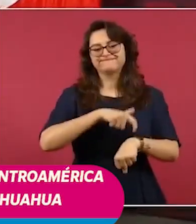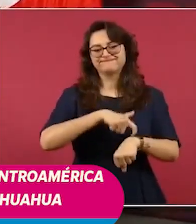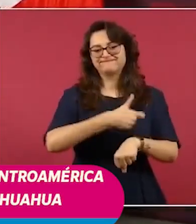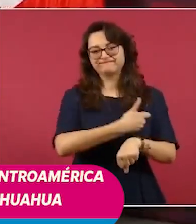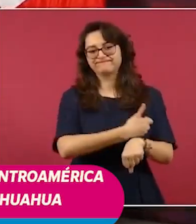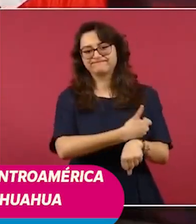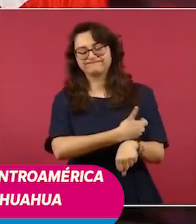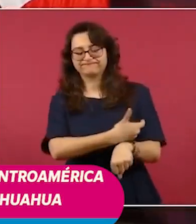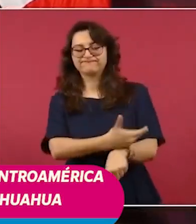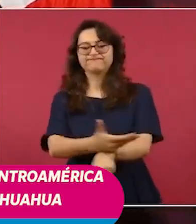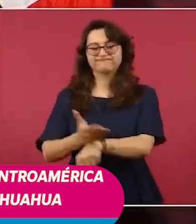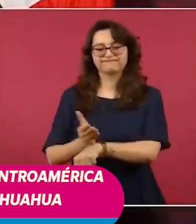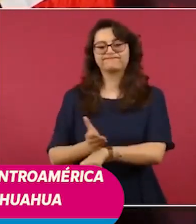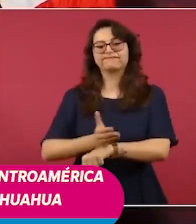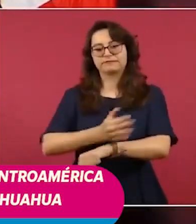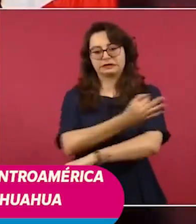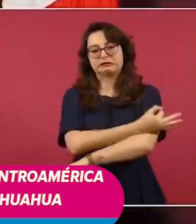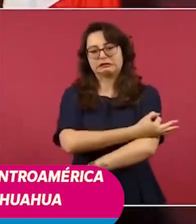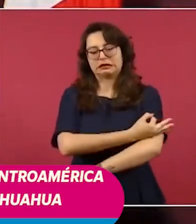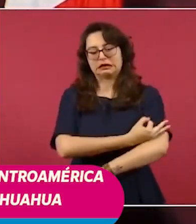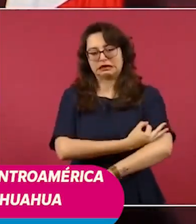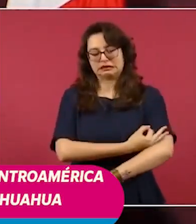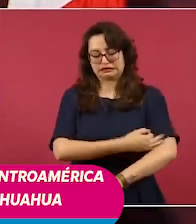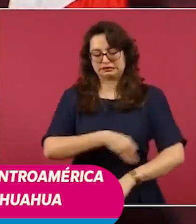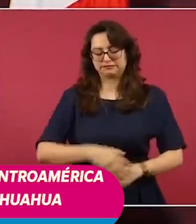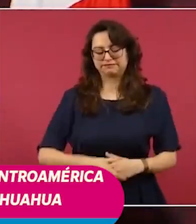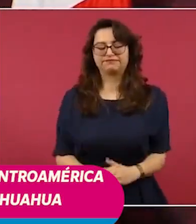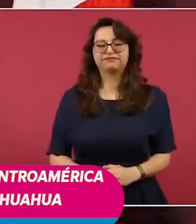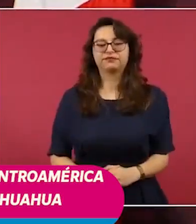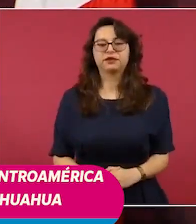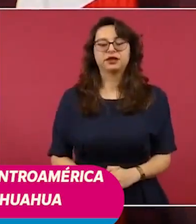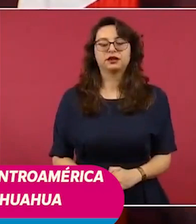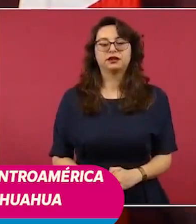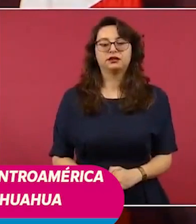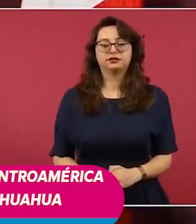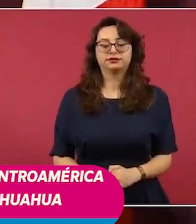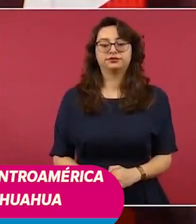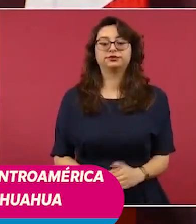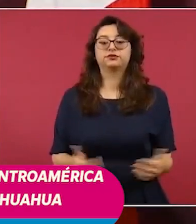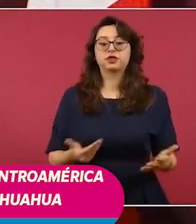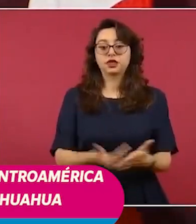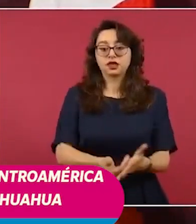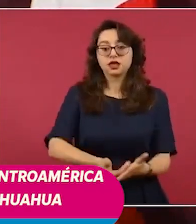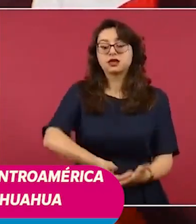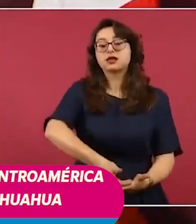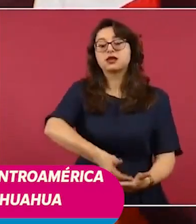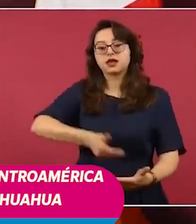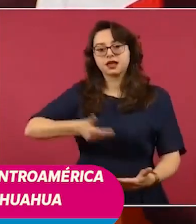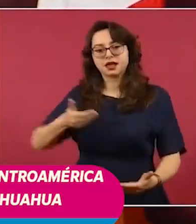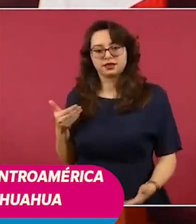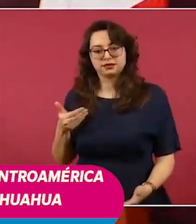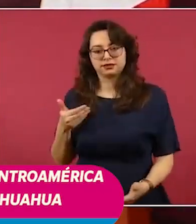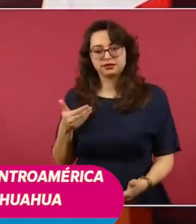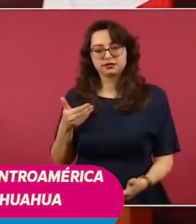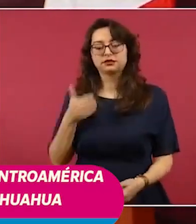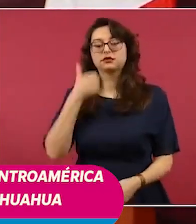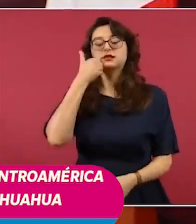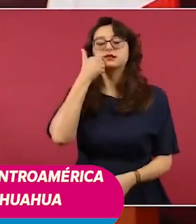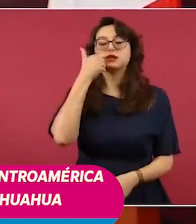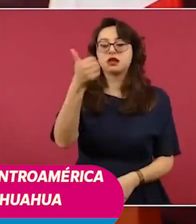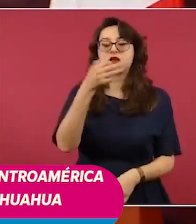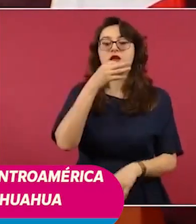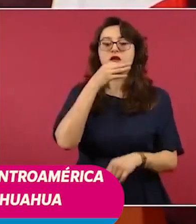Antes que nada, quiero expresar mis condolencias a